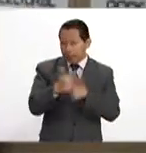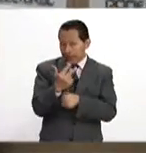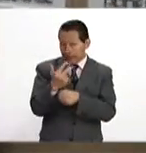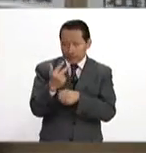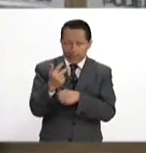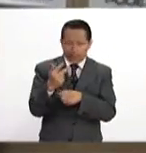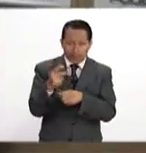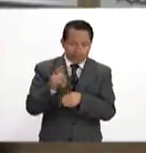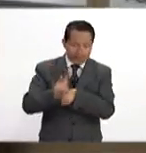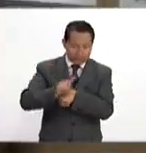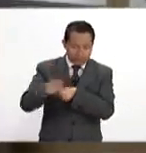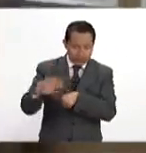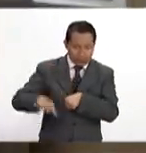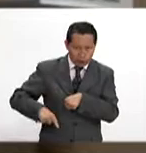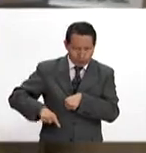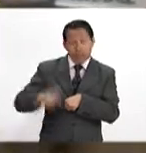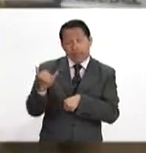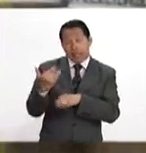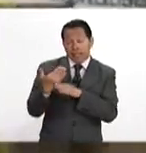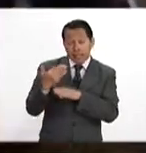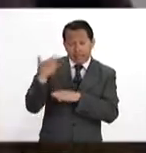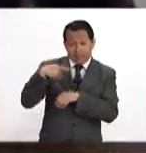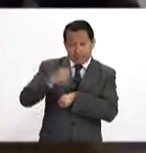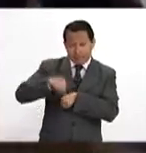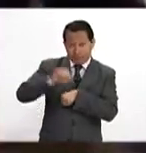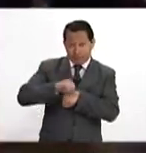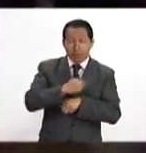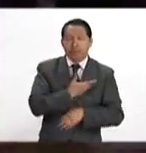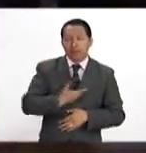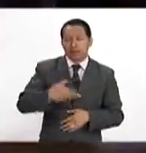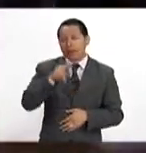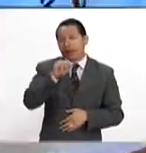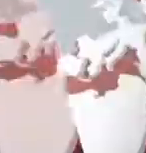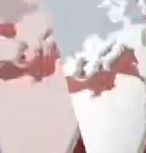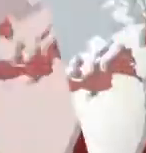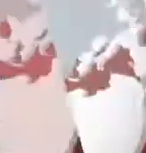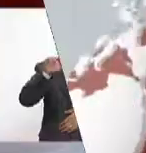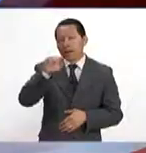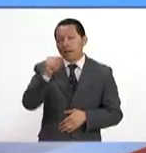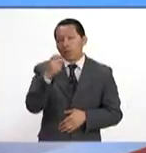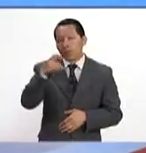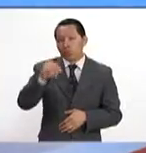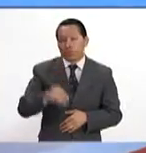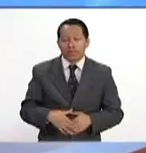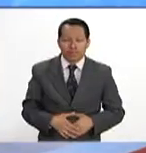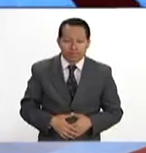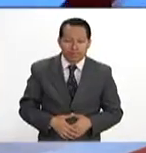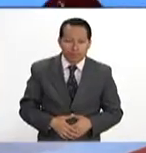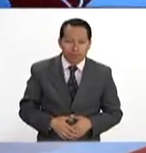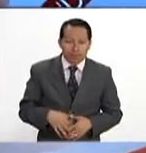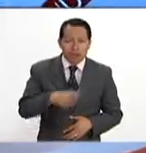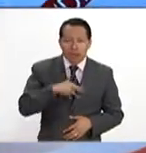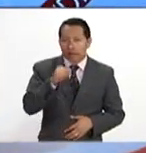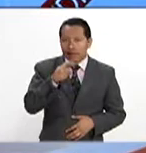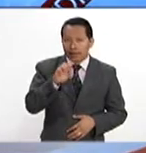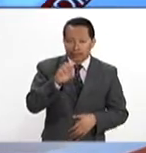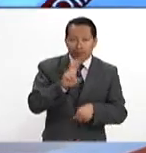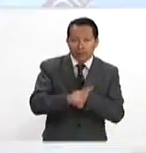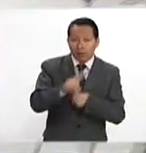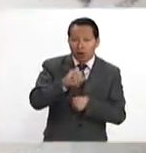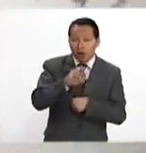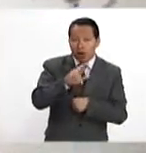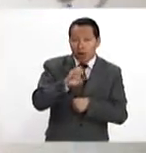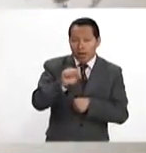y la semana pasada al propio presidente Nicolás Maduro. Al respecto, el canciller venezolano